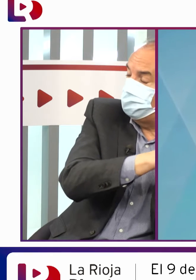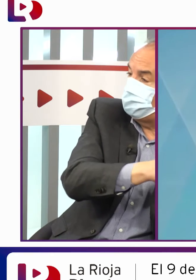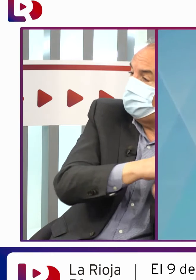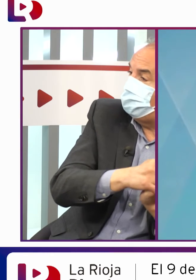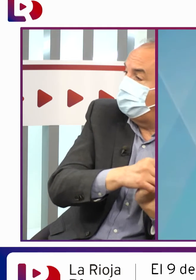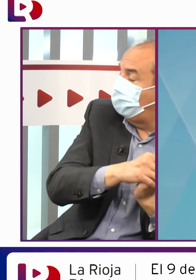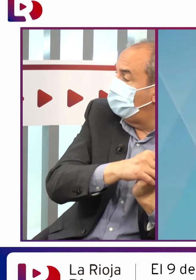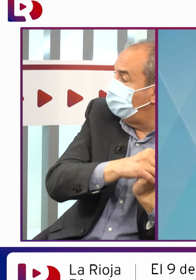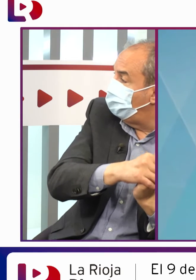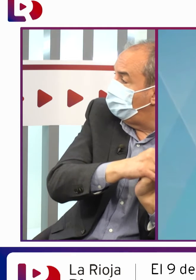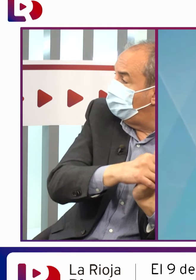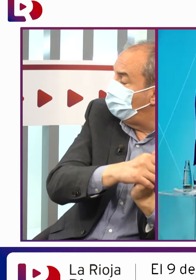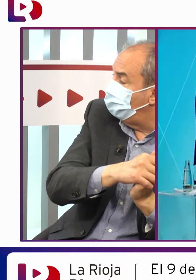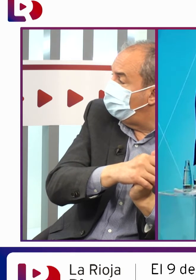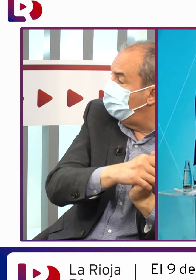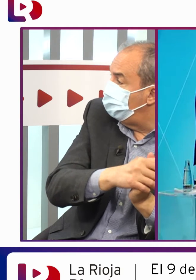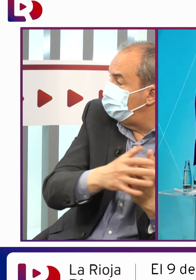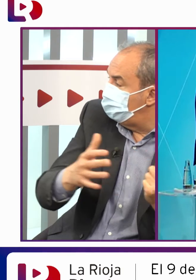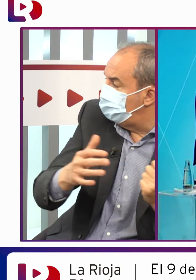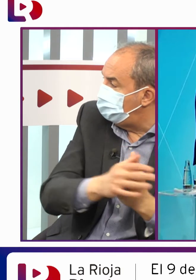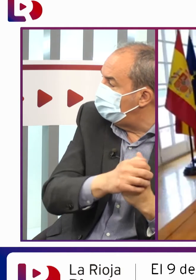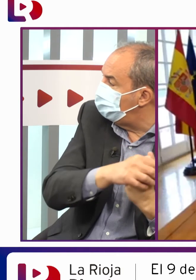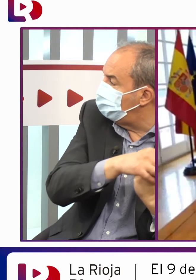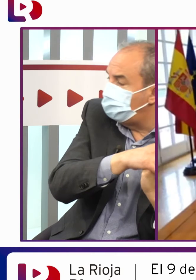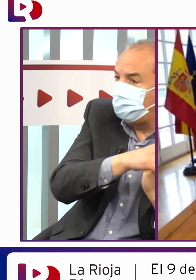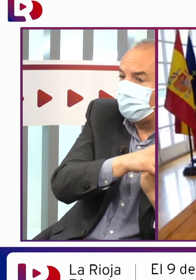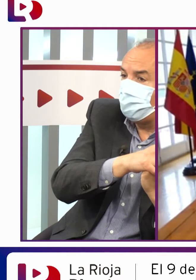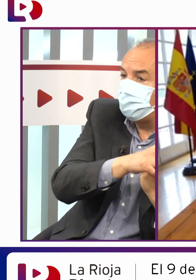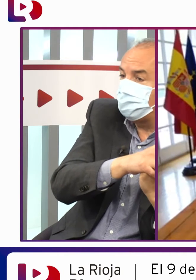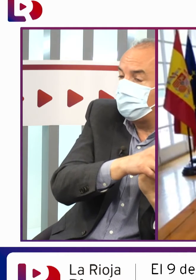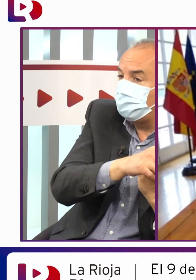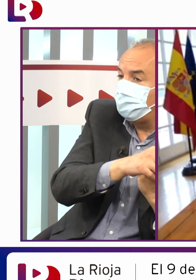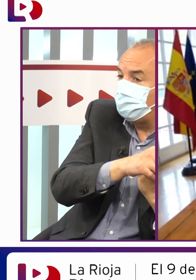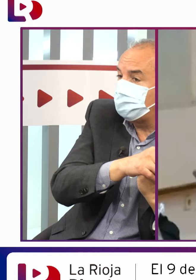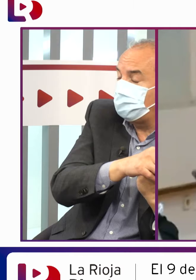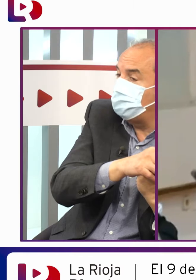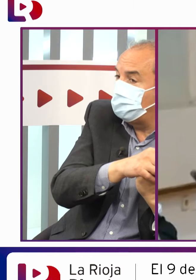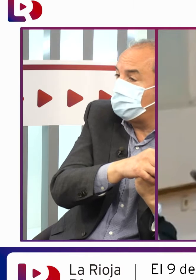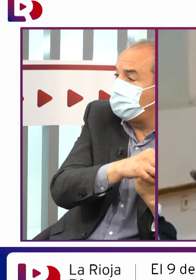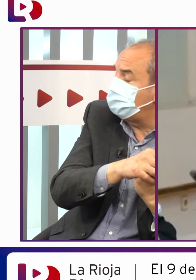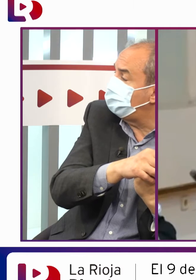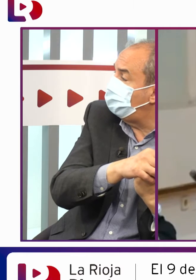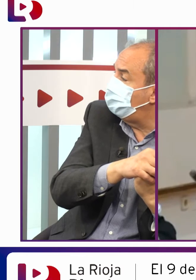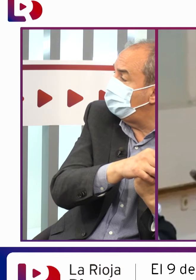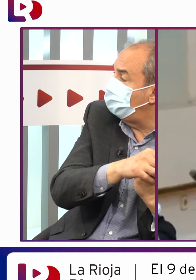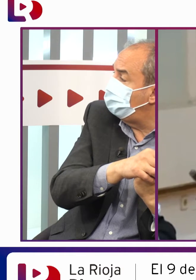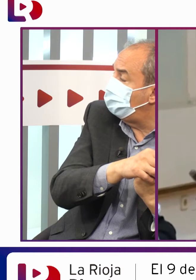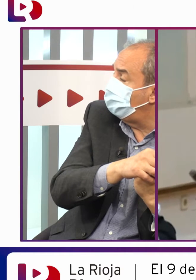Conxandreu, Urkullu o quien quiera, cualquier presidente, va a ser inmediatamente